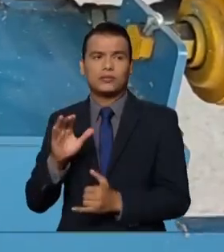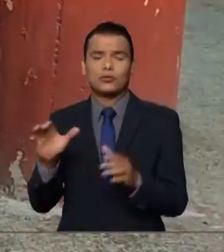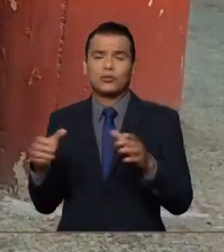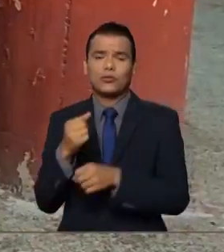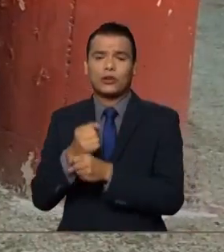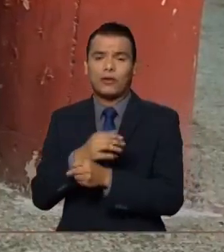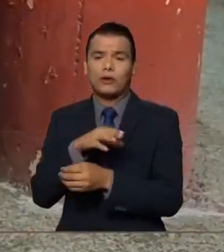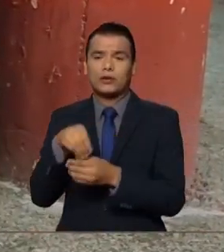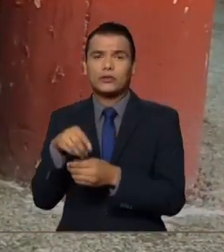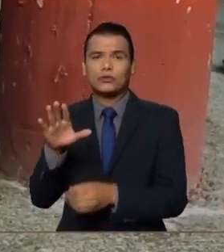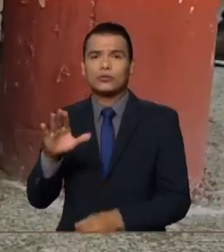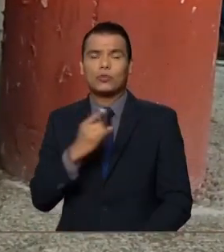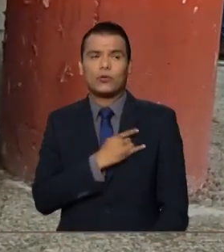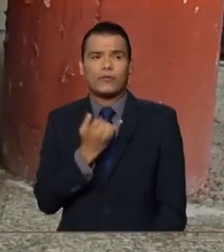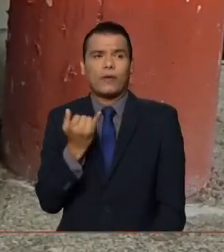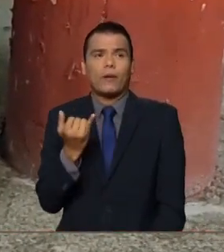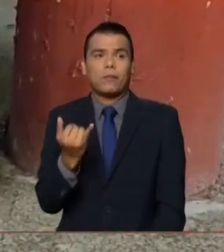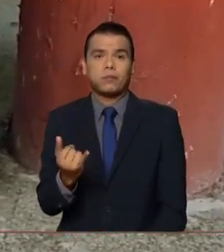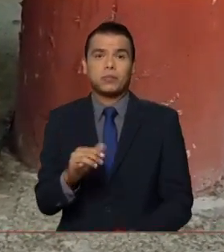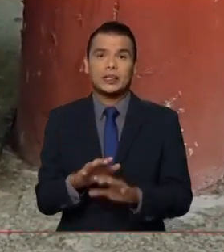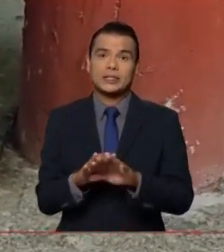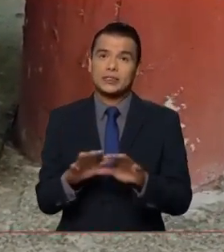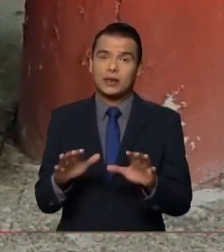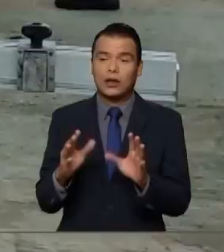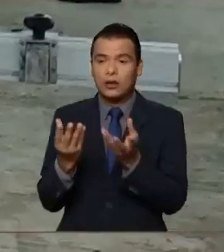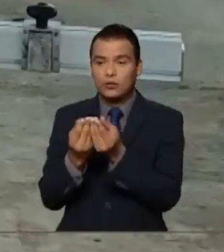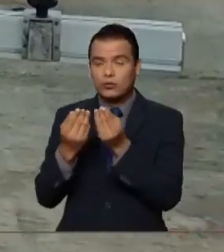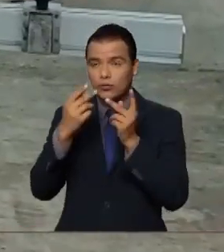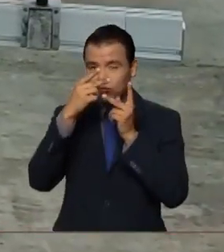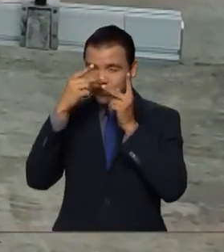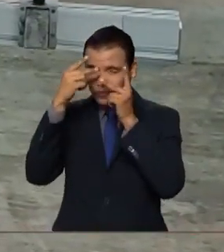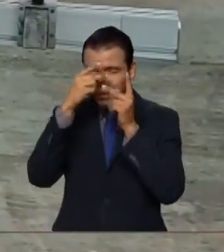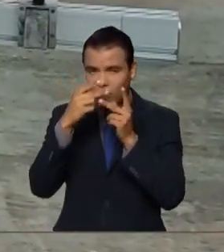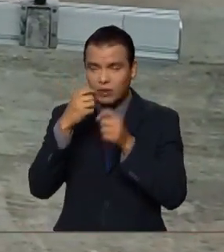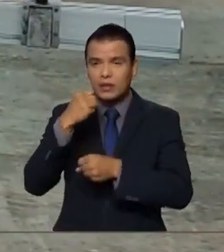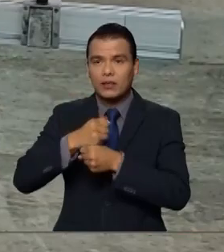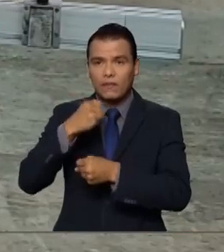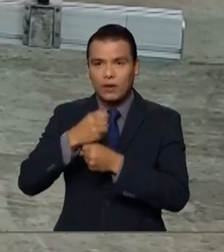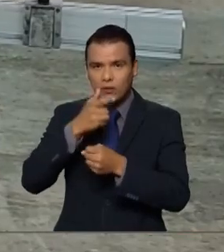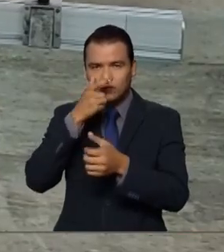funcionarios. La denuncia fue presentada por la Veeduría Ciudadana, mientras